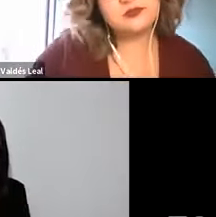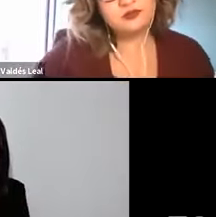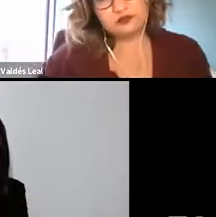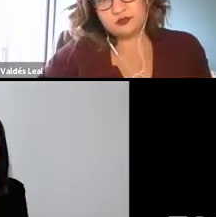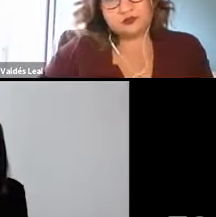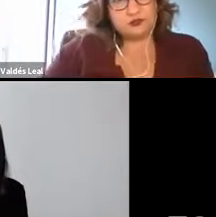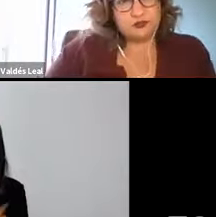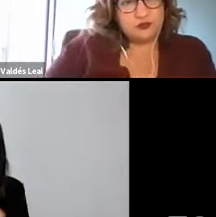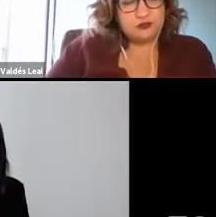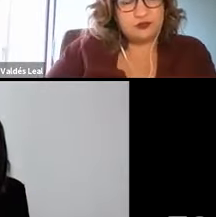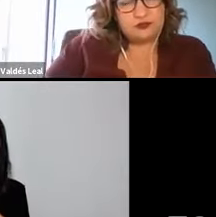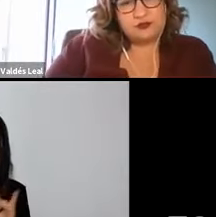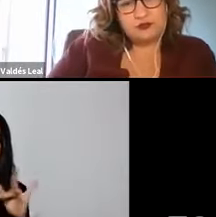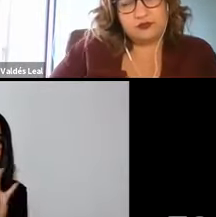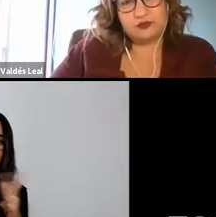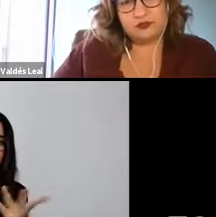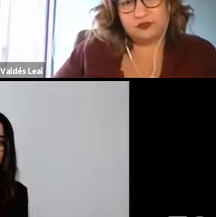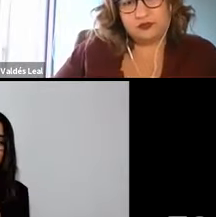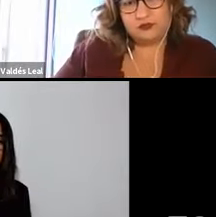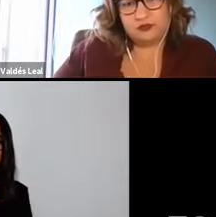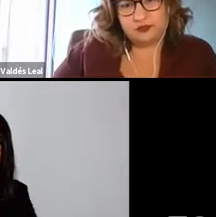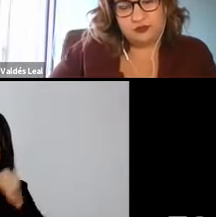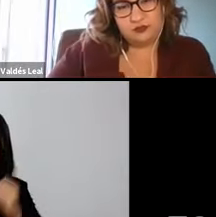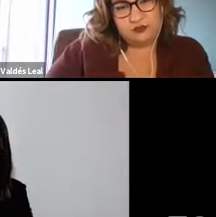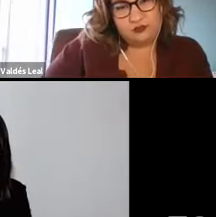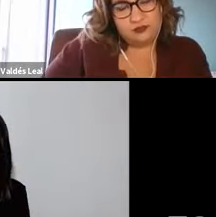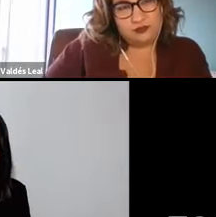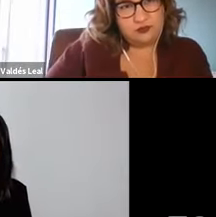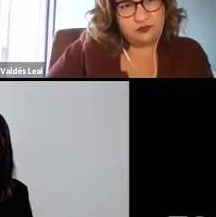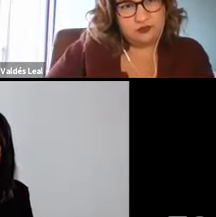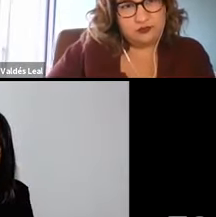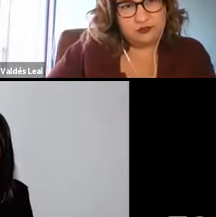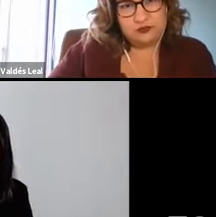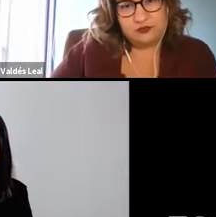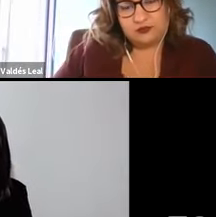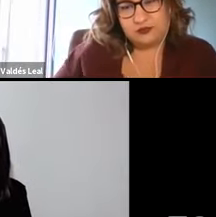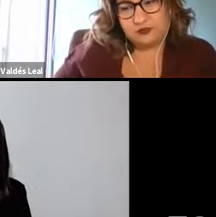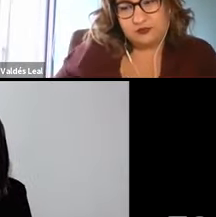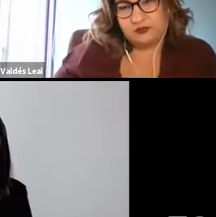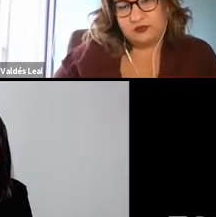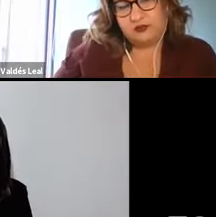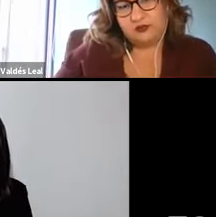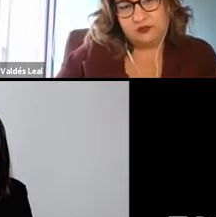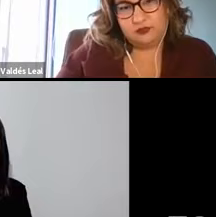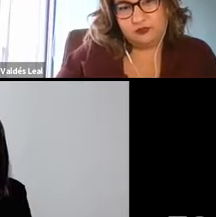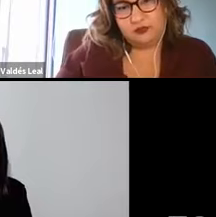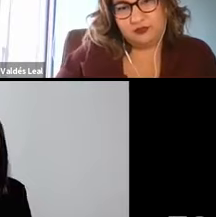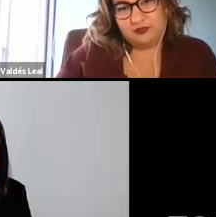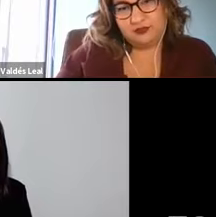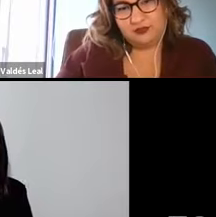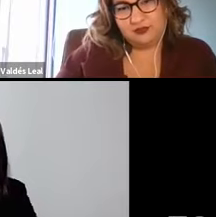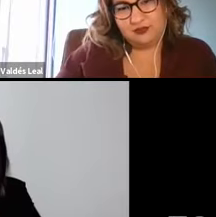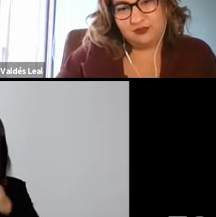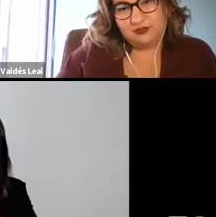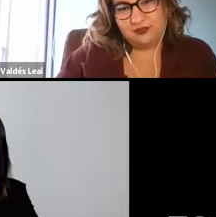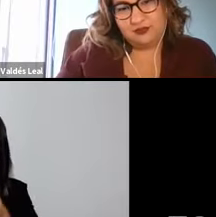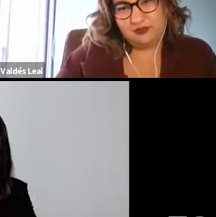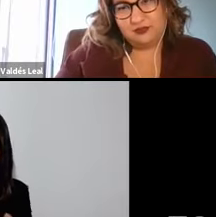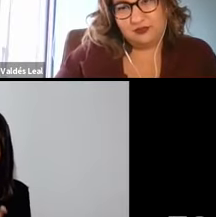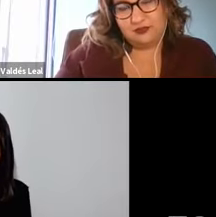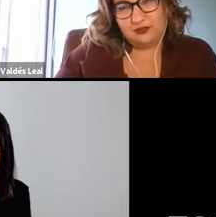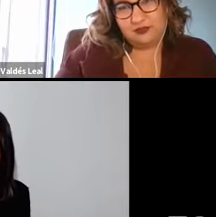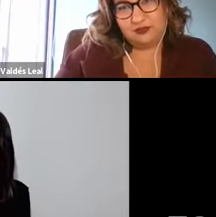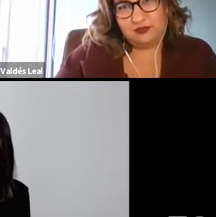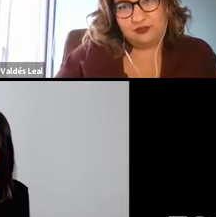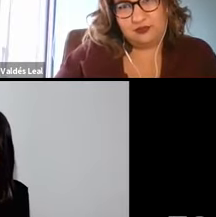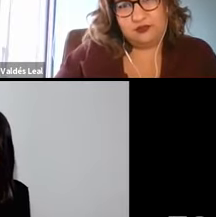acompaña la magistrada Julia María del Carmen García González, que es magistrada del primer tribunal